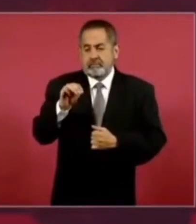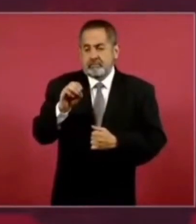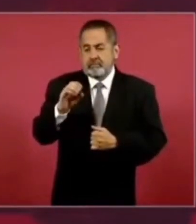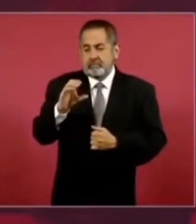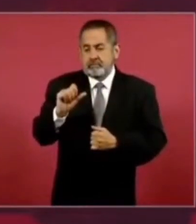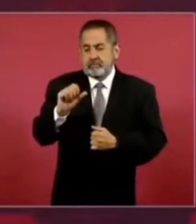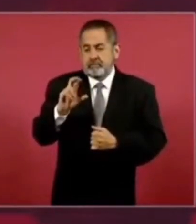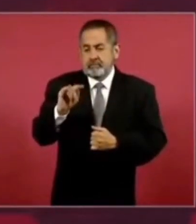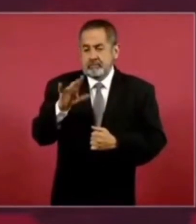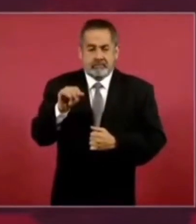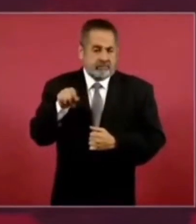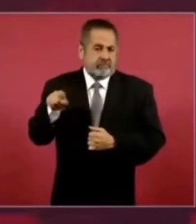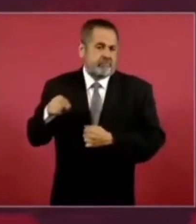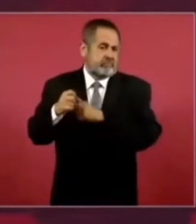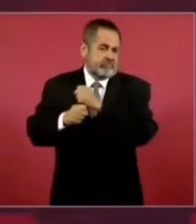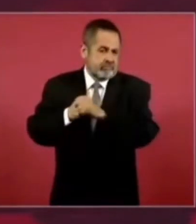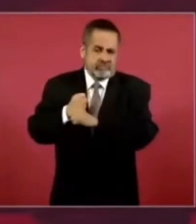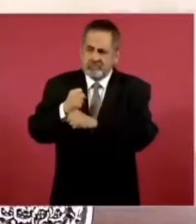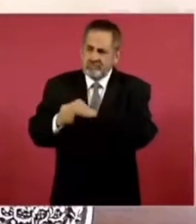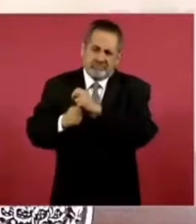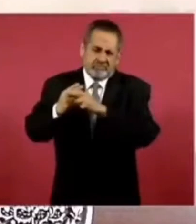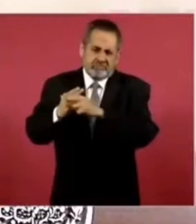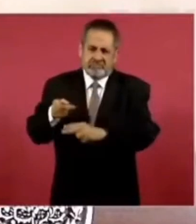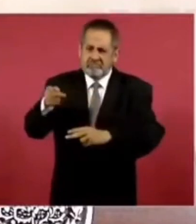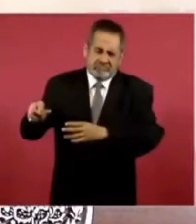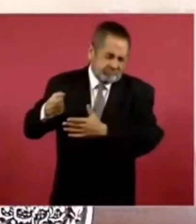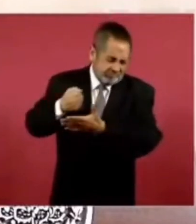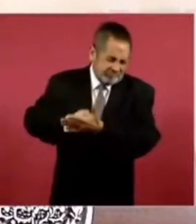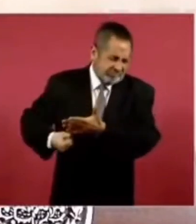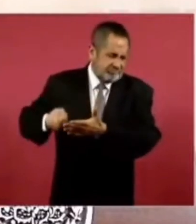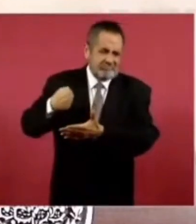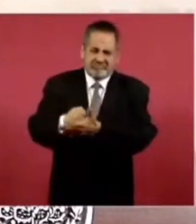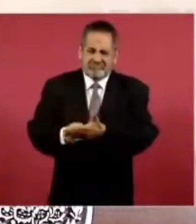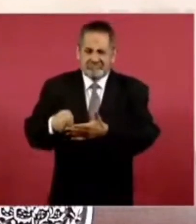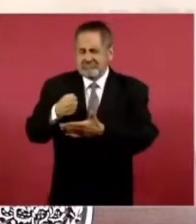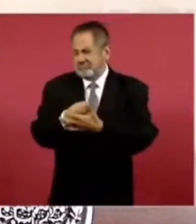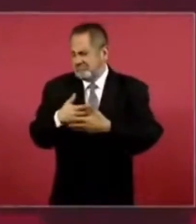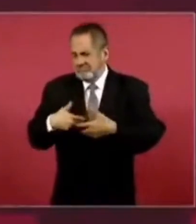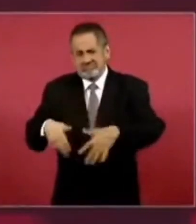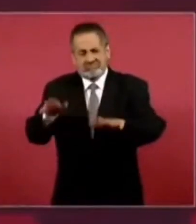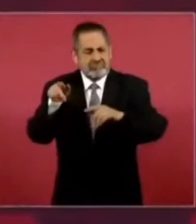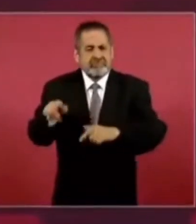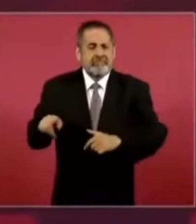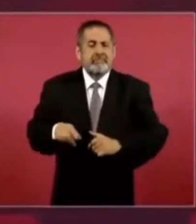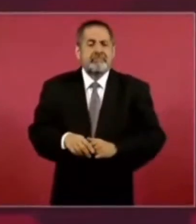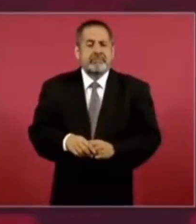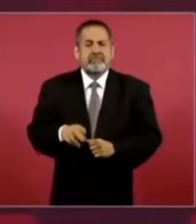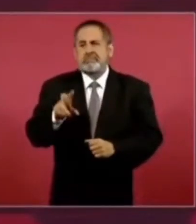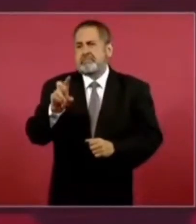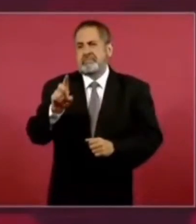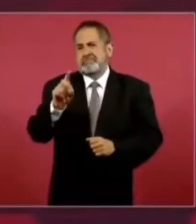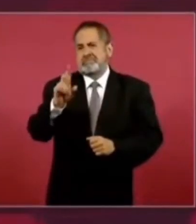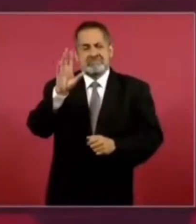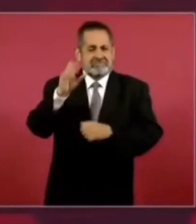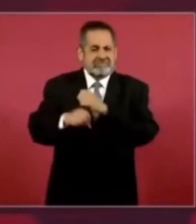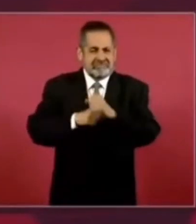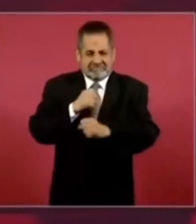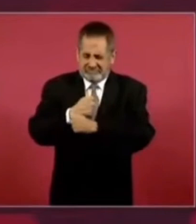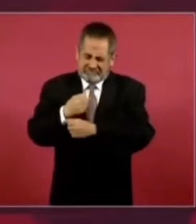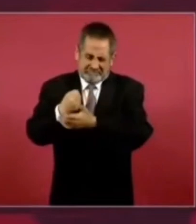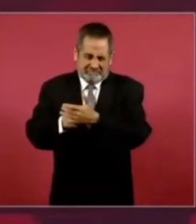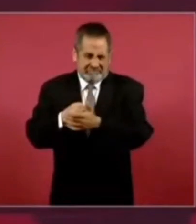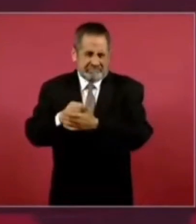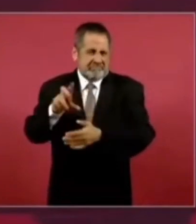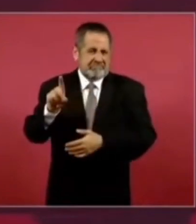y una trayectoria de lucha de 30 años